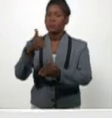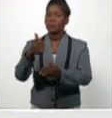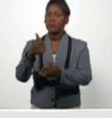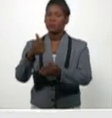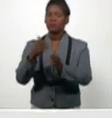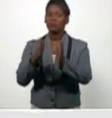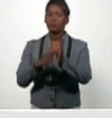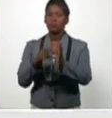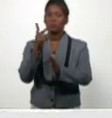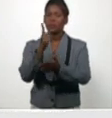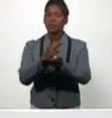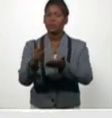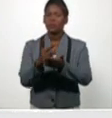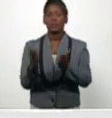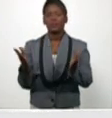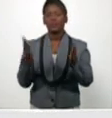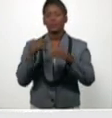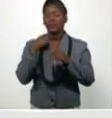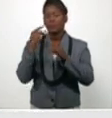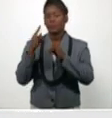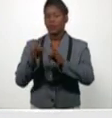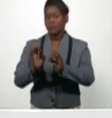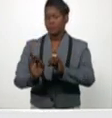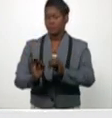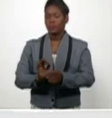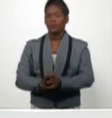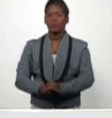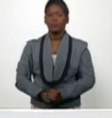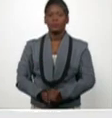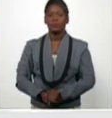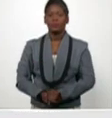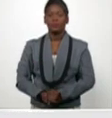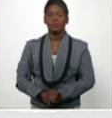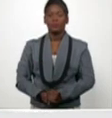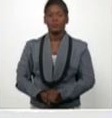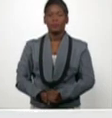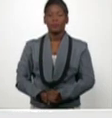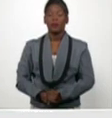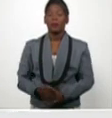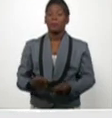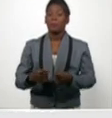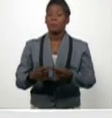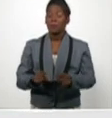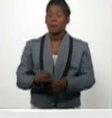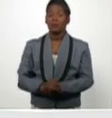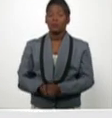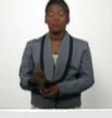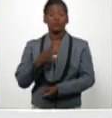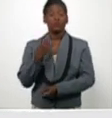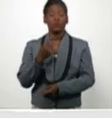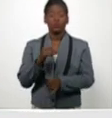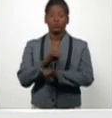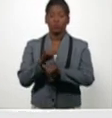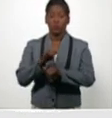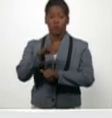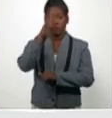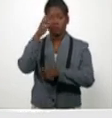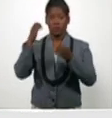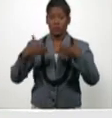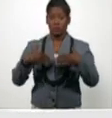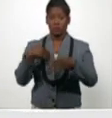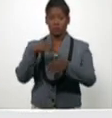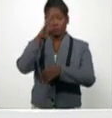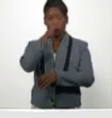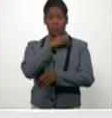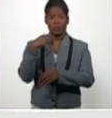donde diariamente hay un número de casos que los primeros inconformes somos los trabajadores de salud, los que diariamente, además de